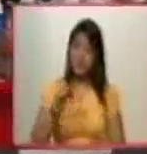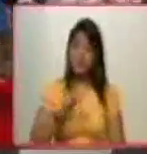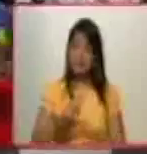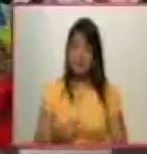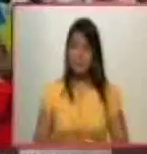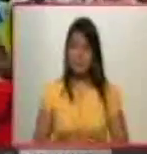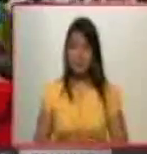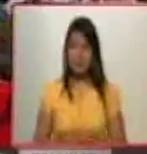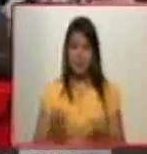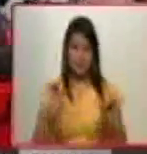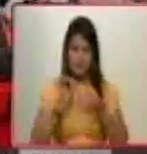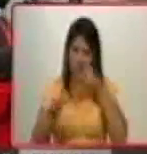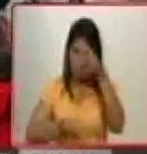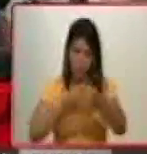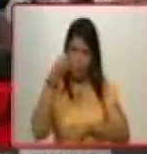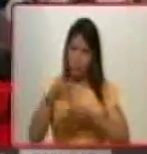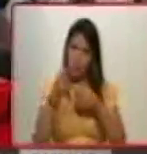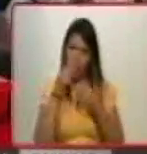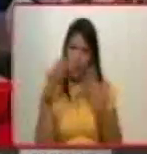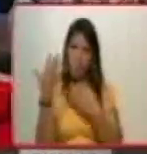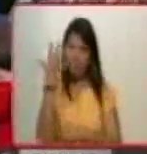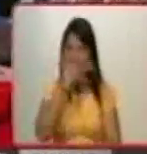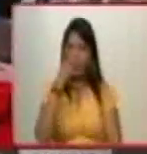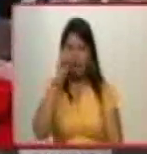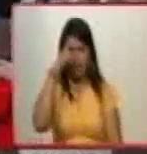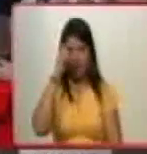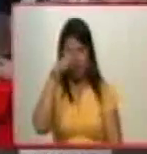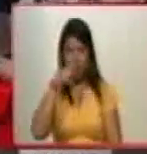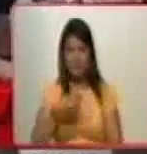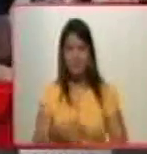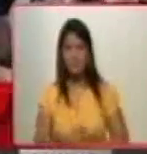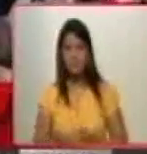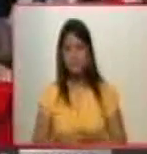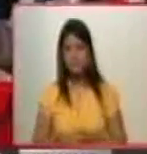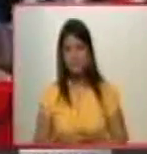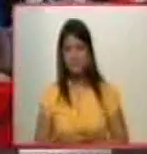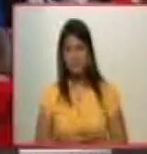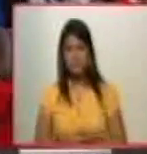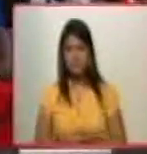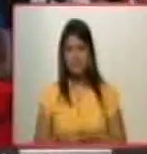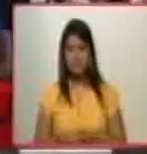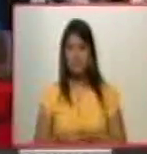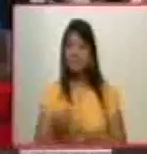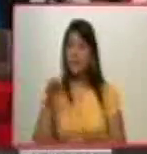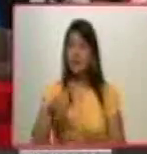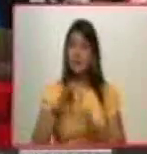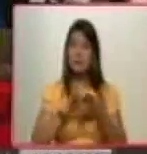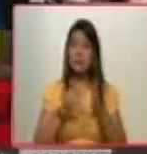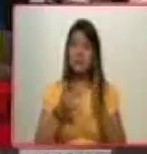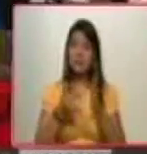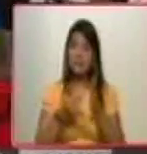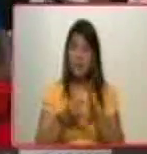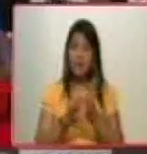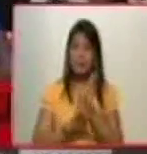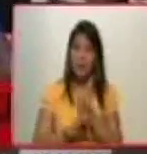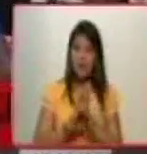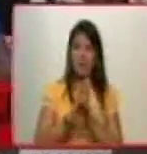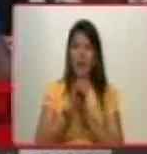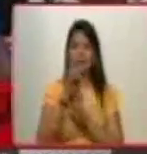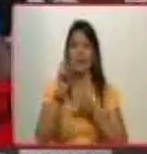como lo ha reflejado el vicepresidente Elías Agua, esta obra ya representa a nivel de avance